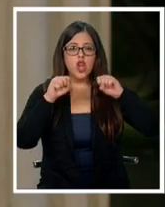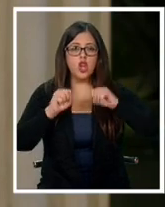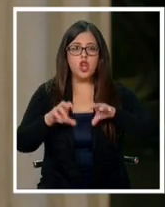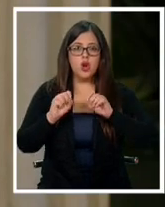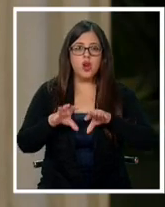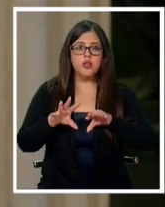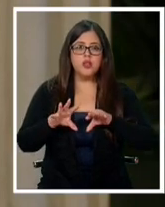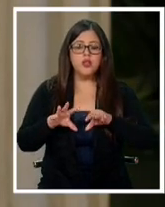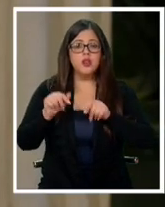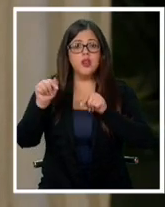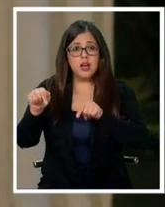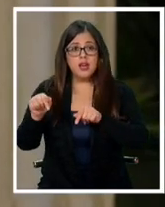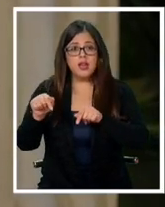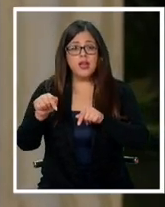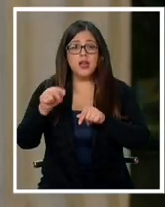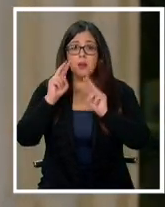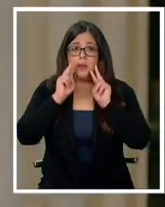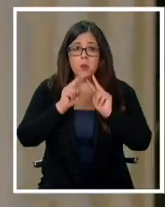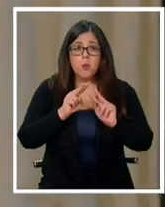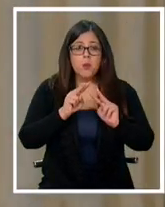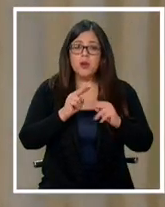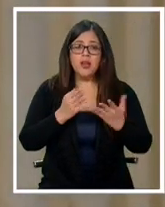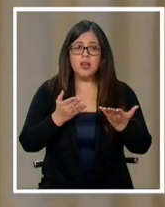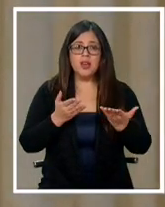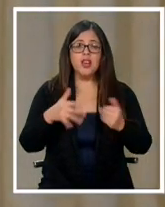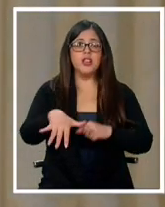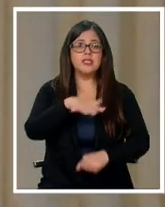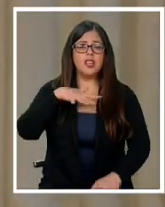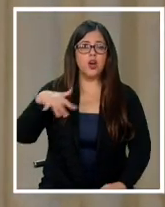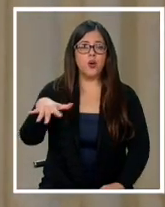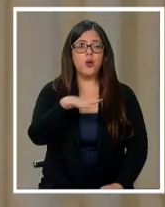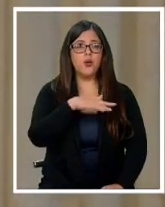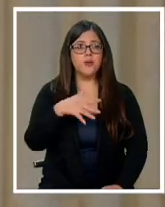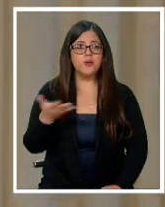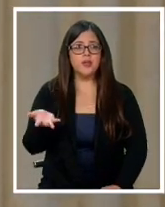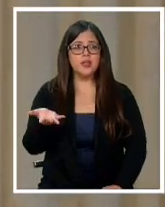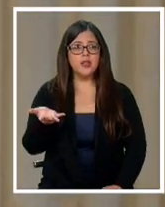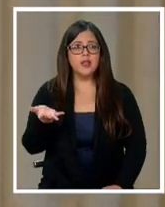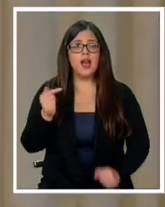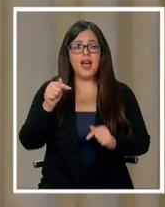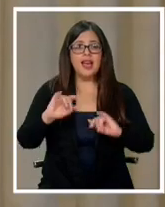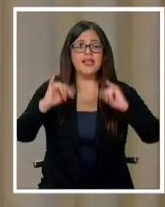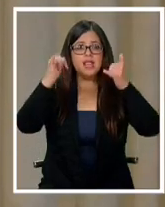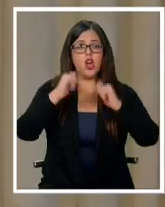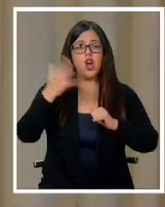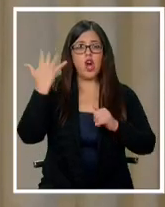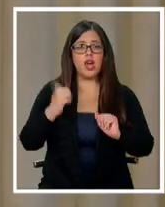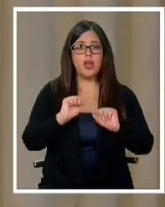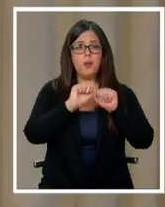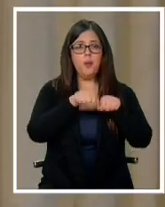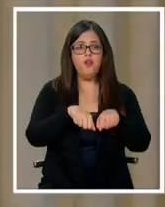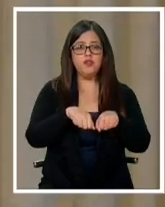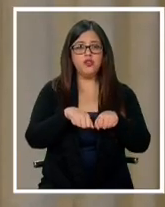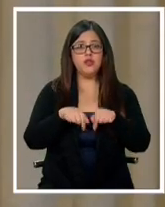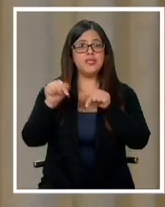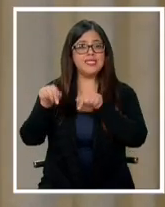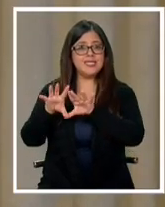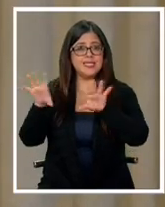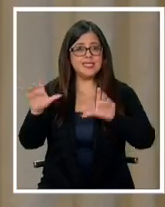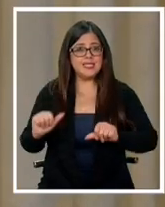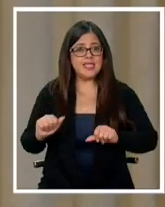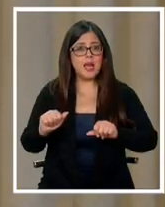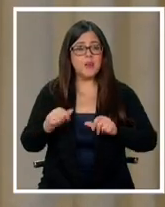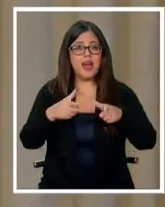educación y los quiero invitar a escuchar parte del ambiente con el que se celebró la aprobación de este sistema